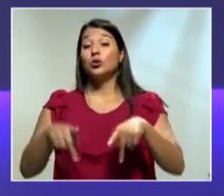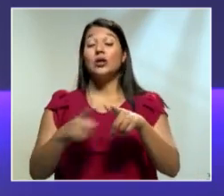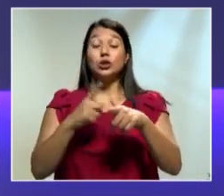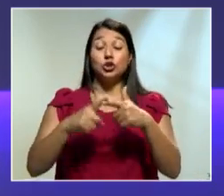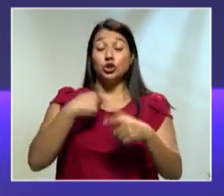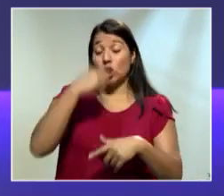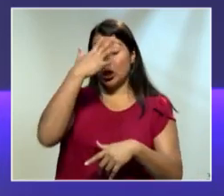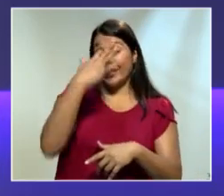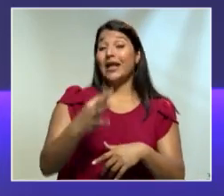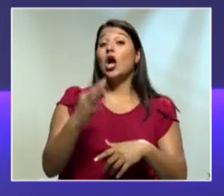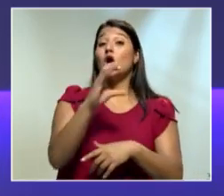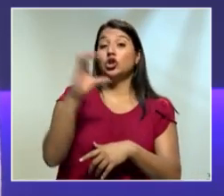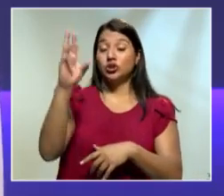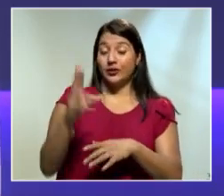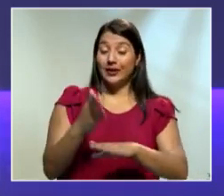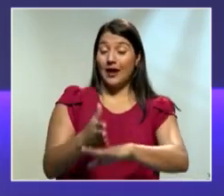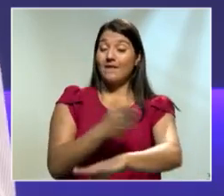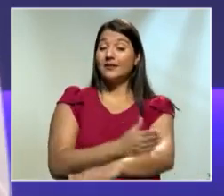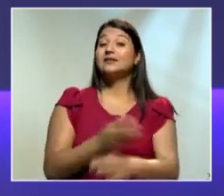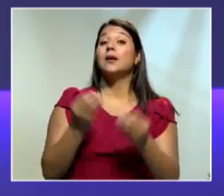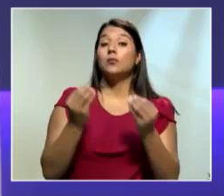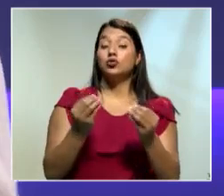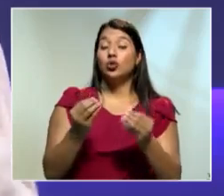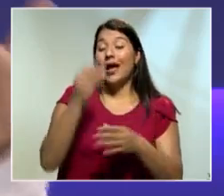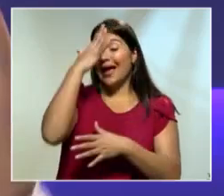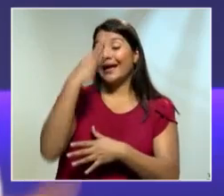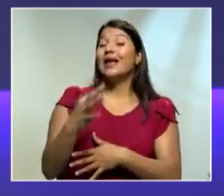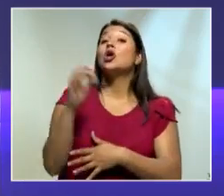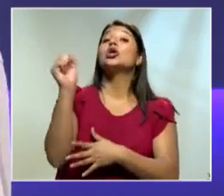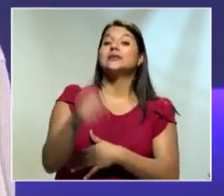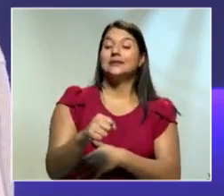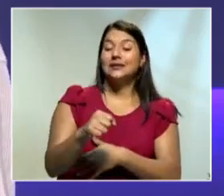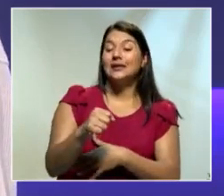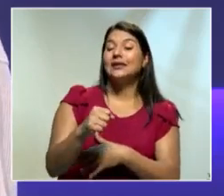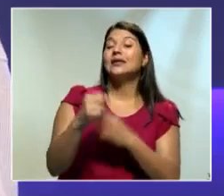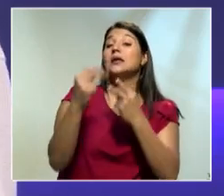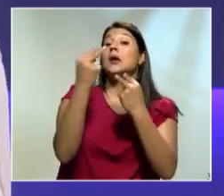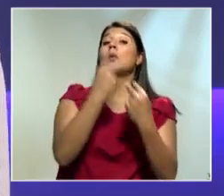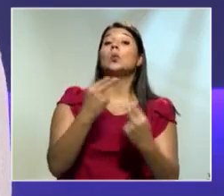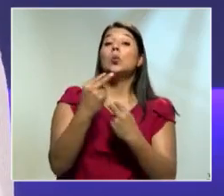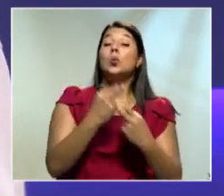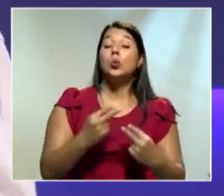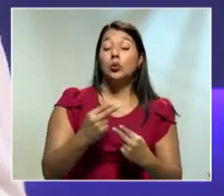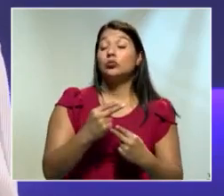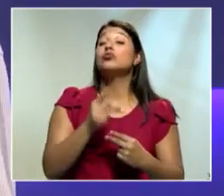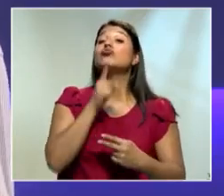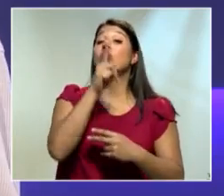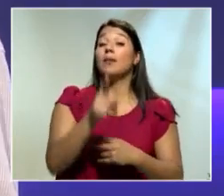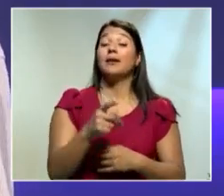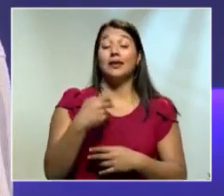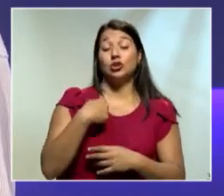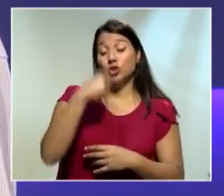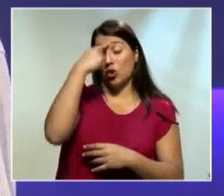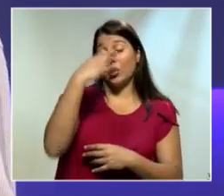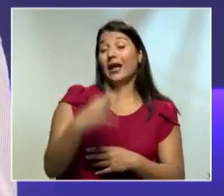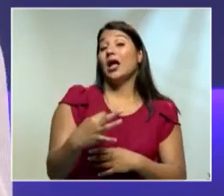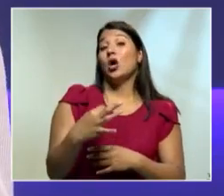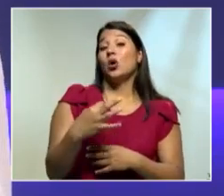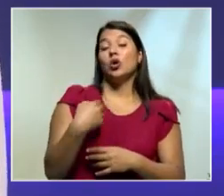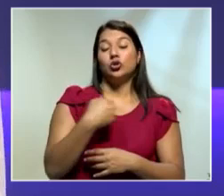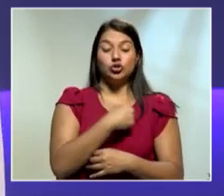hemos dado grandes pasos, sí creo que evaluándonos con respecto al resto del planeta, realmente estamos muy por